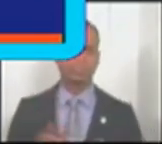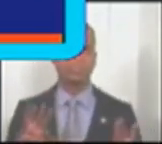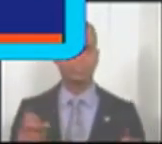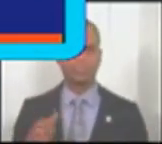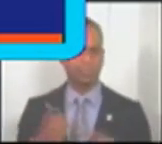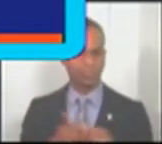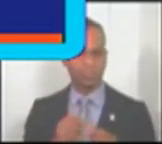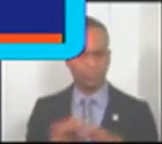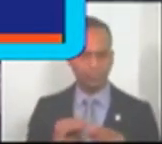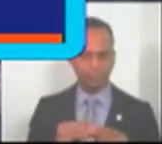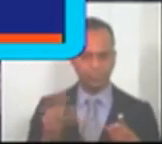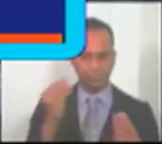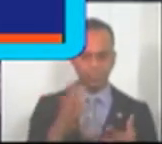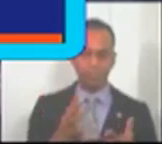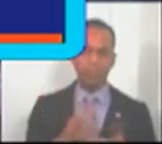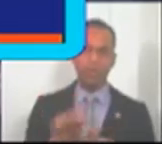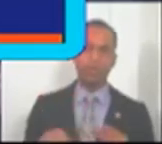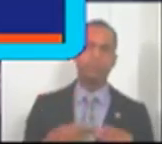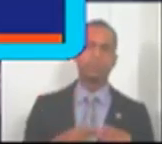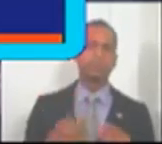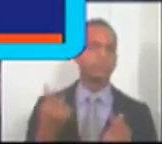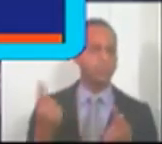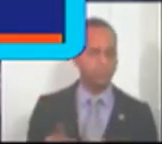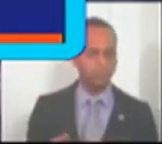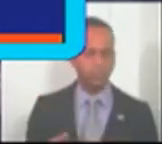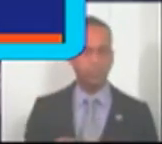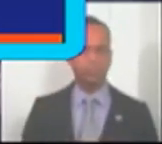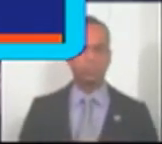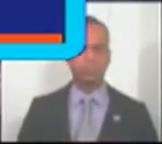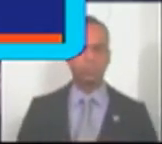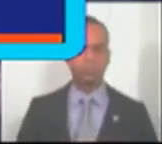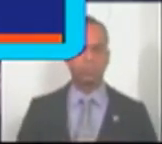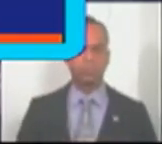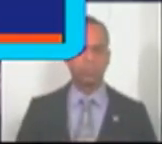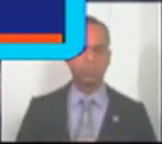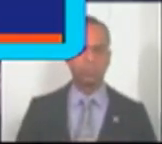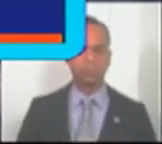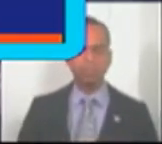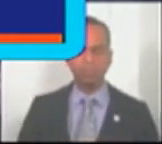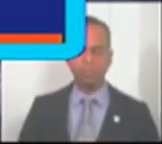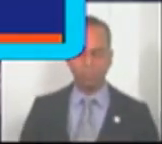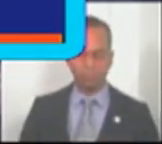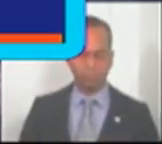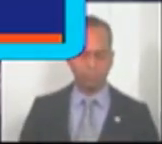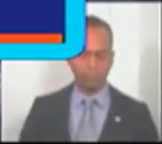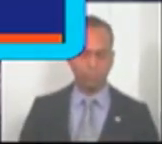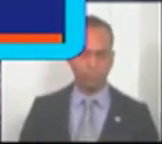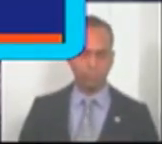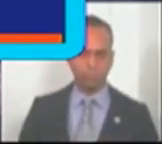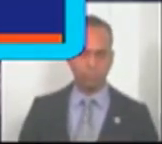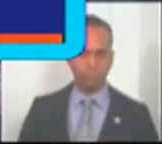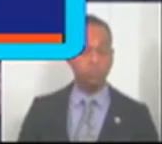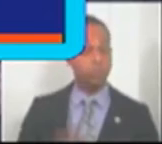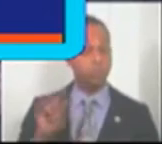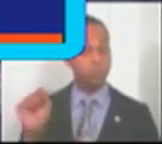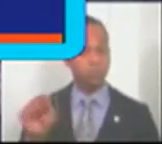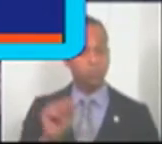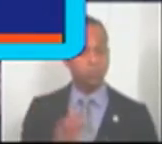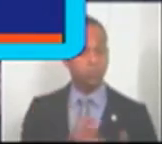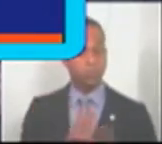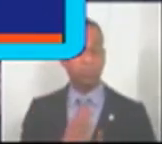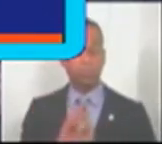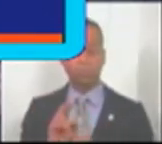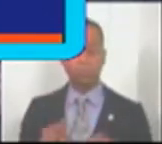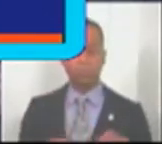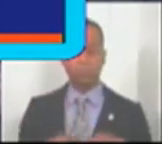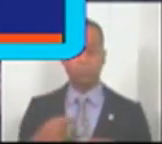autodeterminaba a todos los pueblos de la Unión Soviética. Él los autodeterminaba. En la Constitución había derecho de autodeterminación.